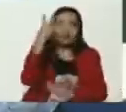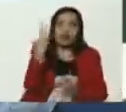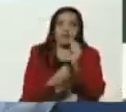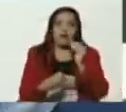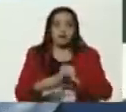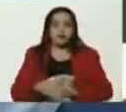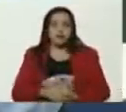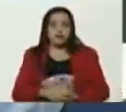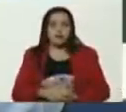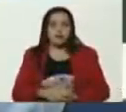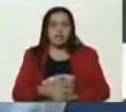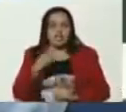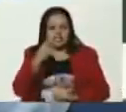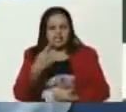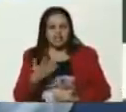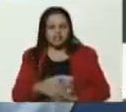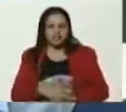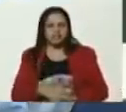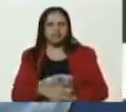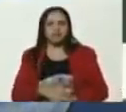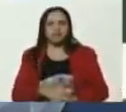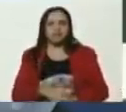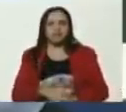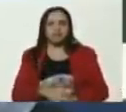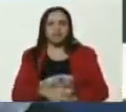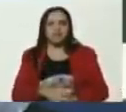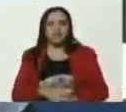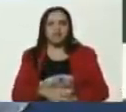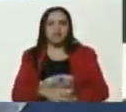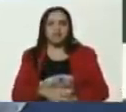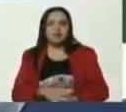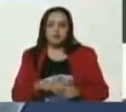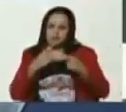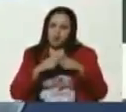Era una visita, ¿dónde era? ¿Era aquí a Venezuela?